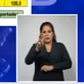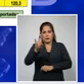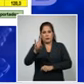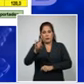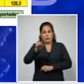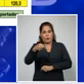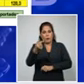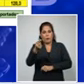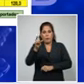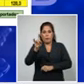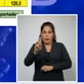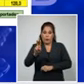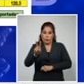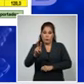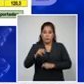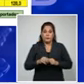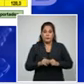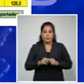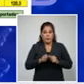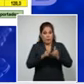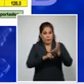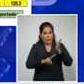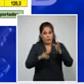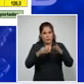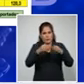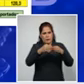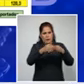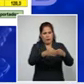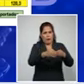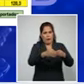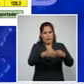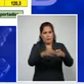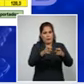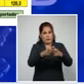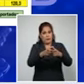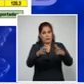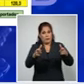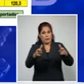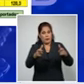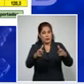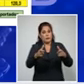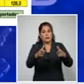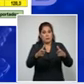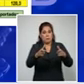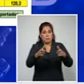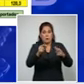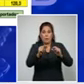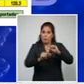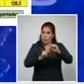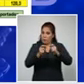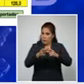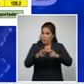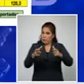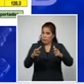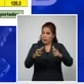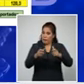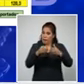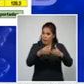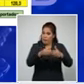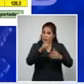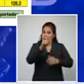339,2. En la provincia de Granma se incrementa, con el comportamiento que acabamos de hablar, a